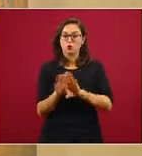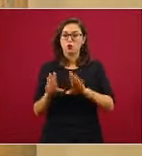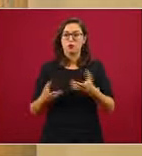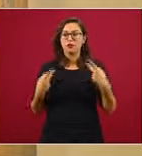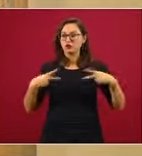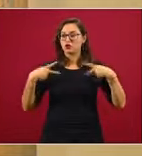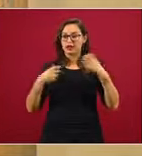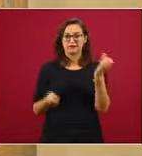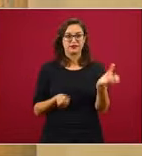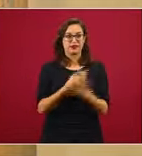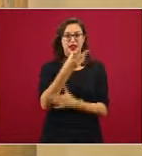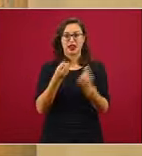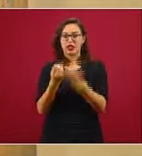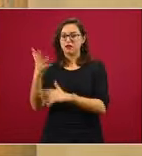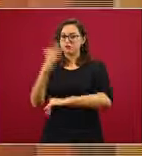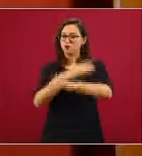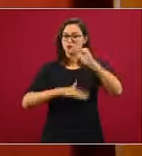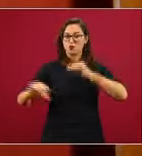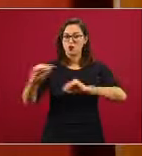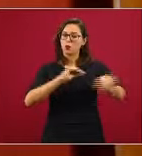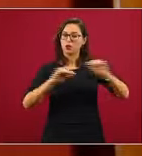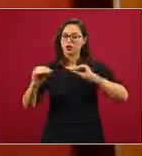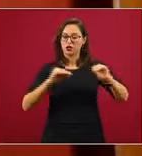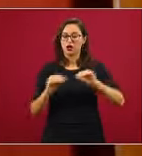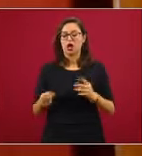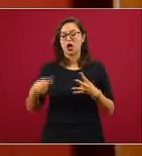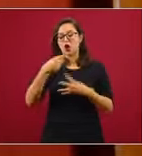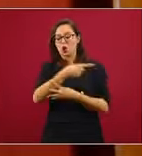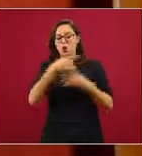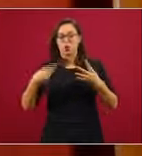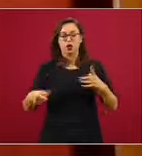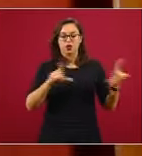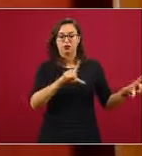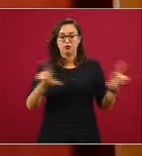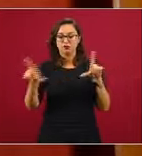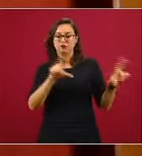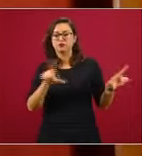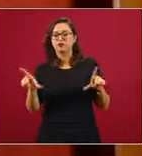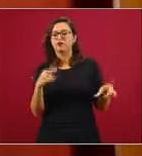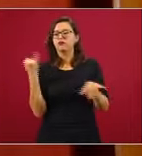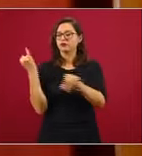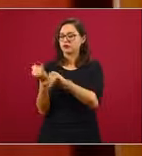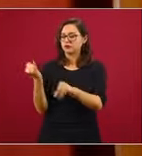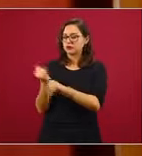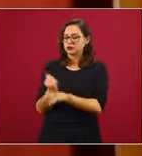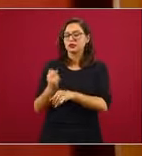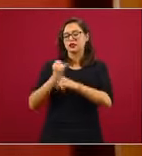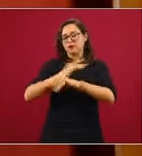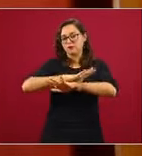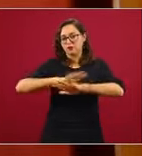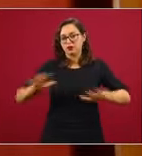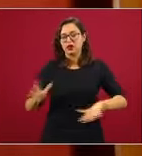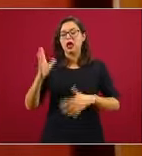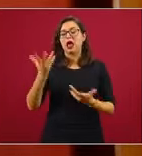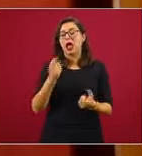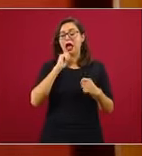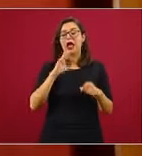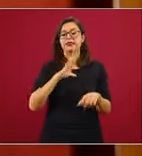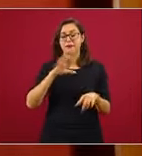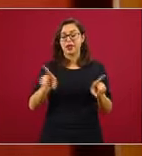cuatro diapositivas con los gráficos de línea en donde dividimos los